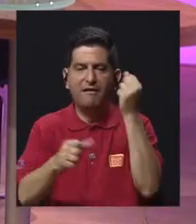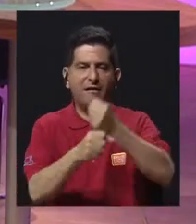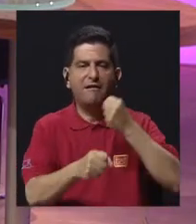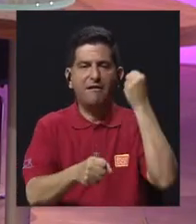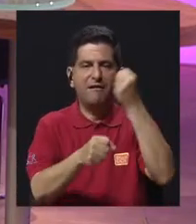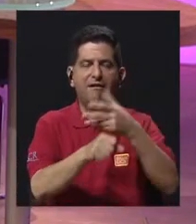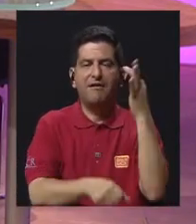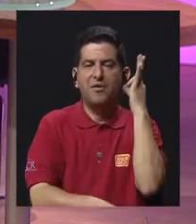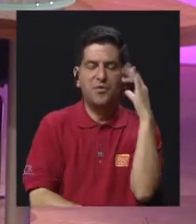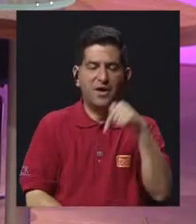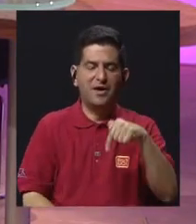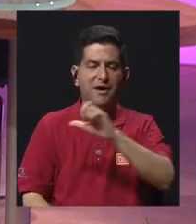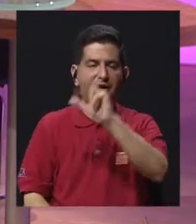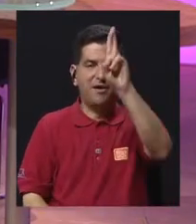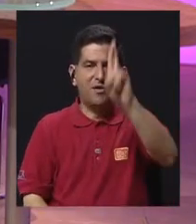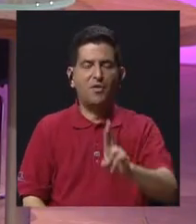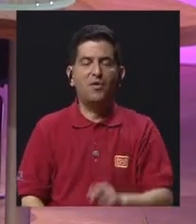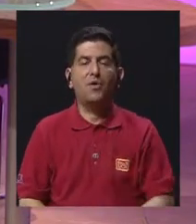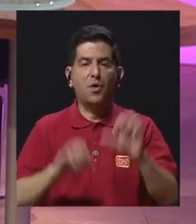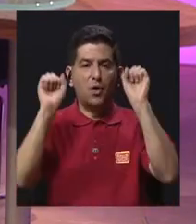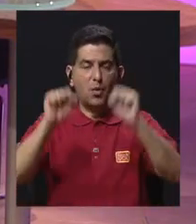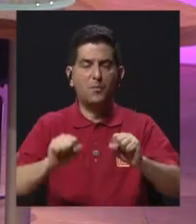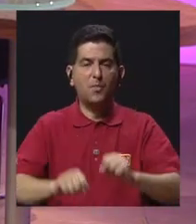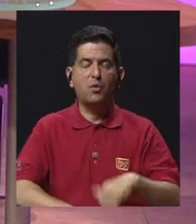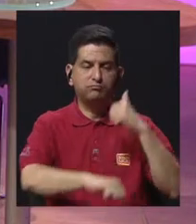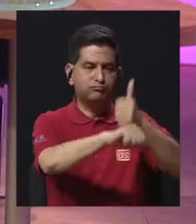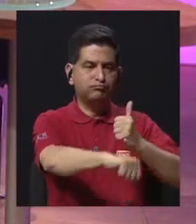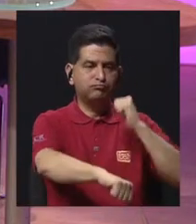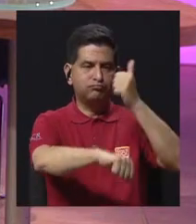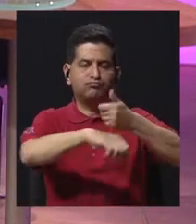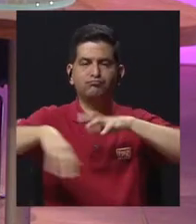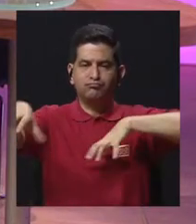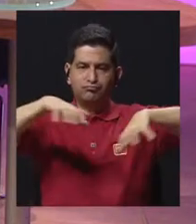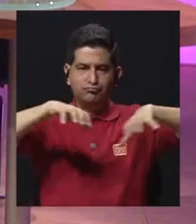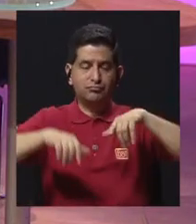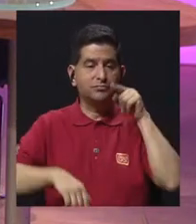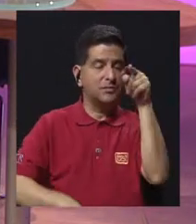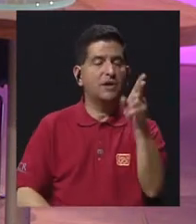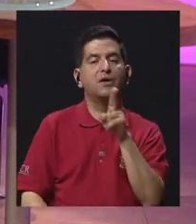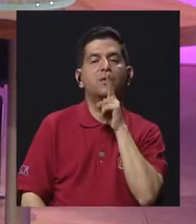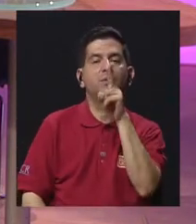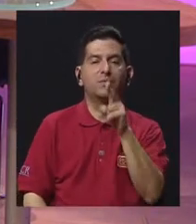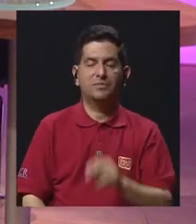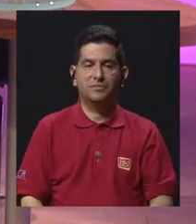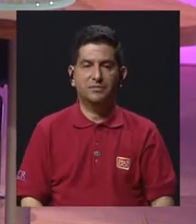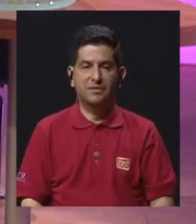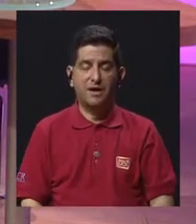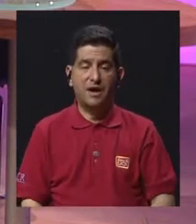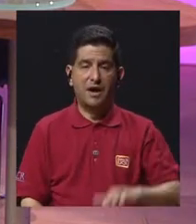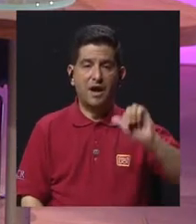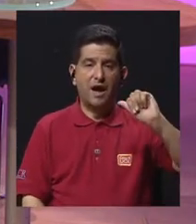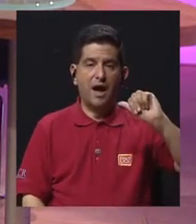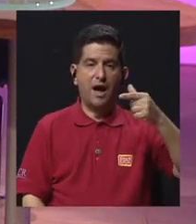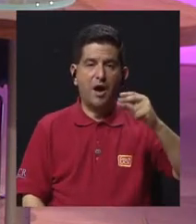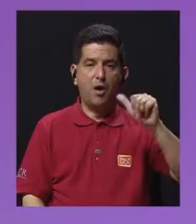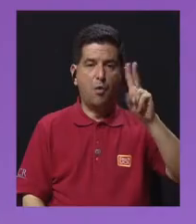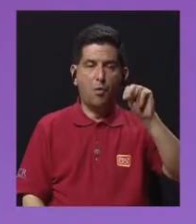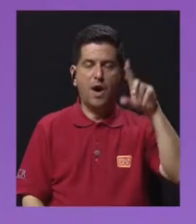las mujeres aquí en Costa Rica y implementar estas actividades allá en Honduras, ya que en el Aguán es